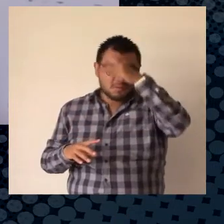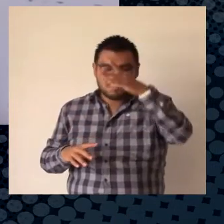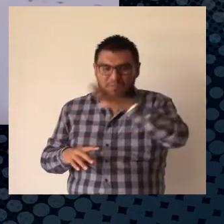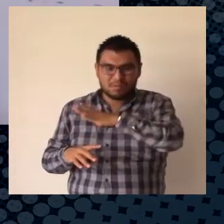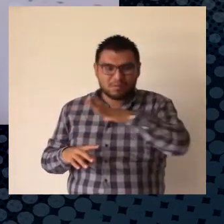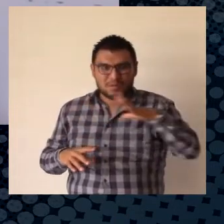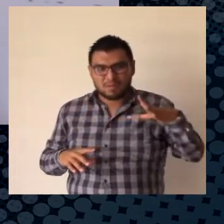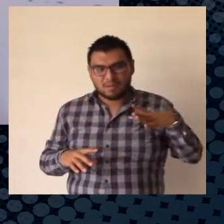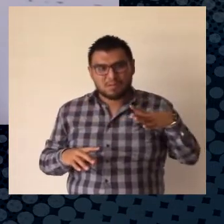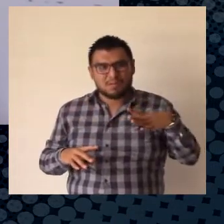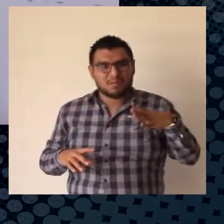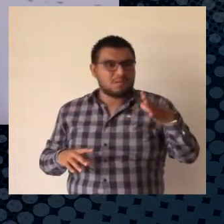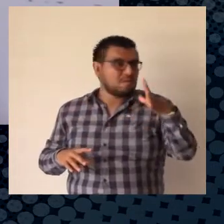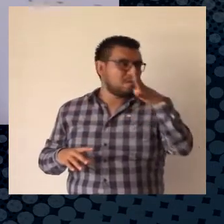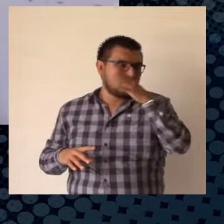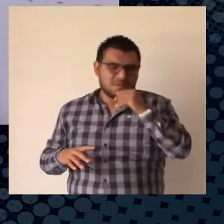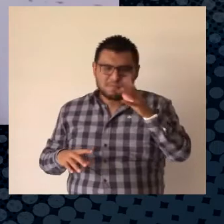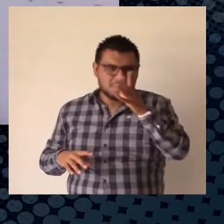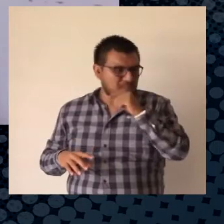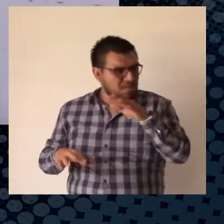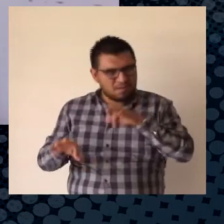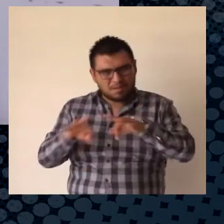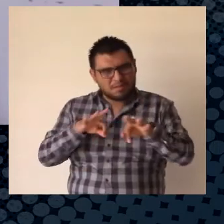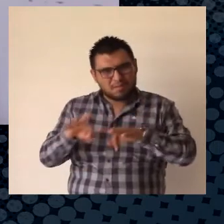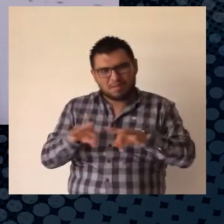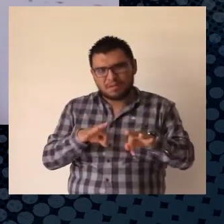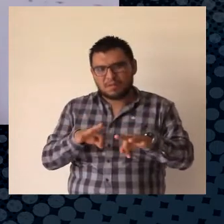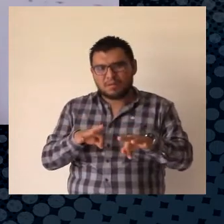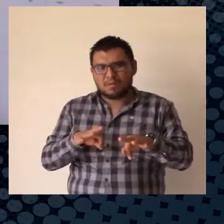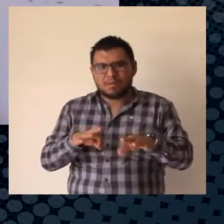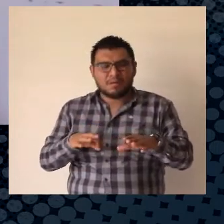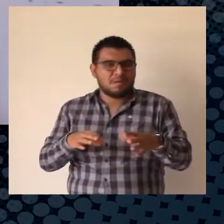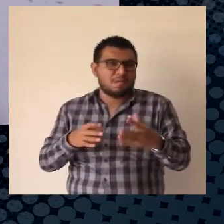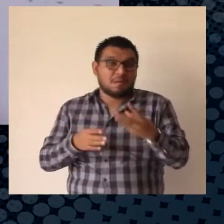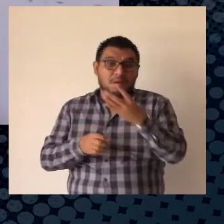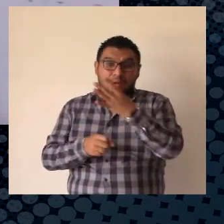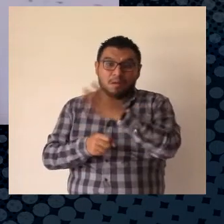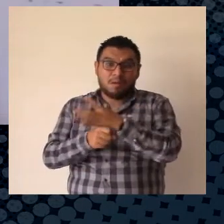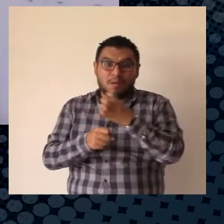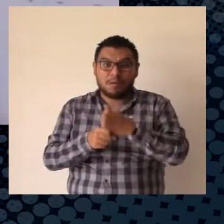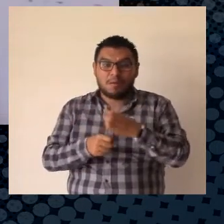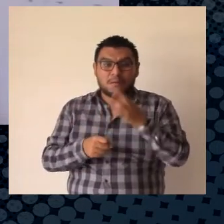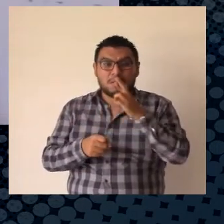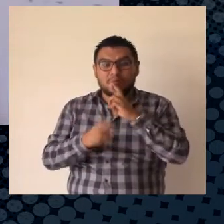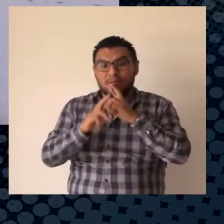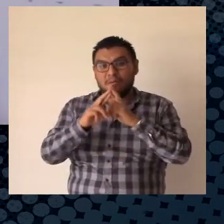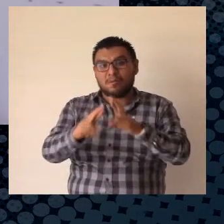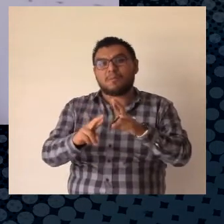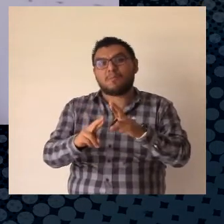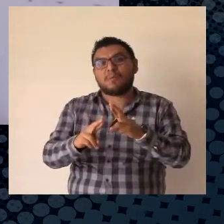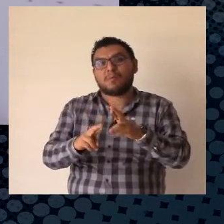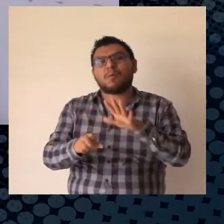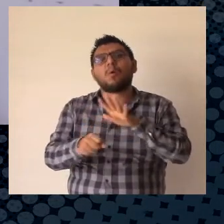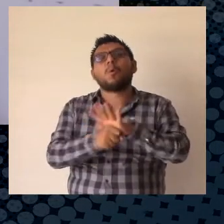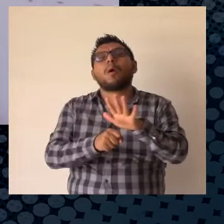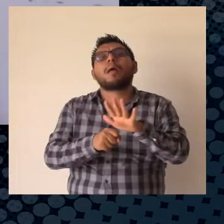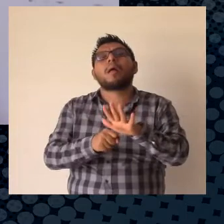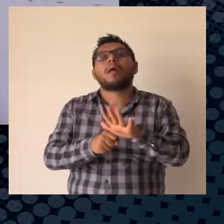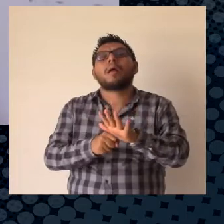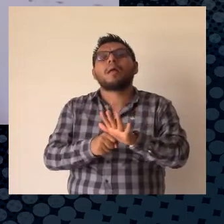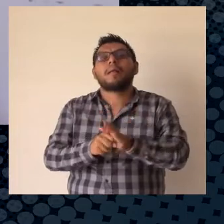hasta aquí es donde puede llegar, porque no tiene la cuarta respuesta. ¿Cuál es? Ahora